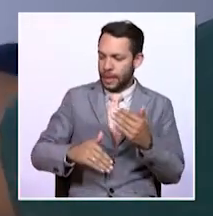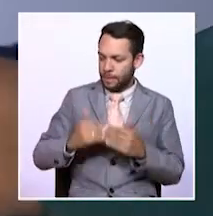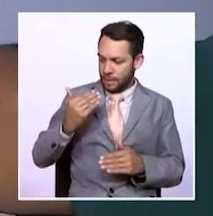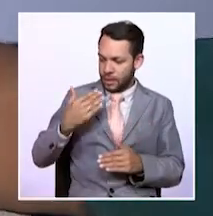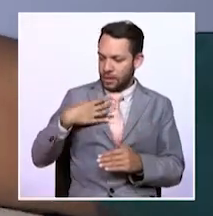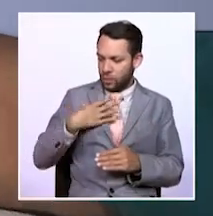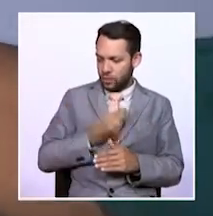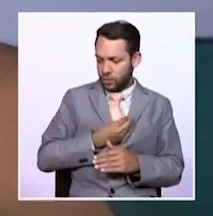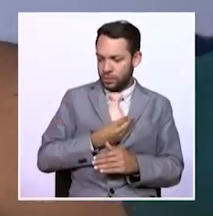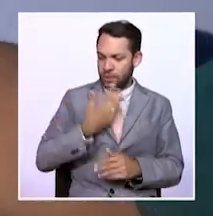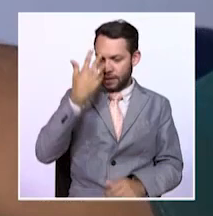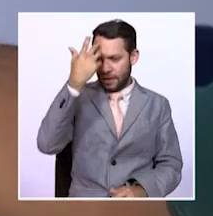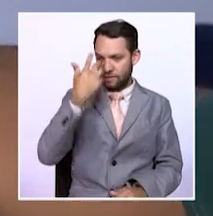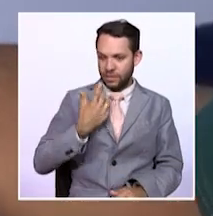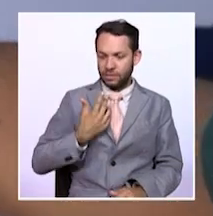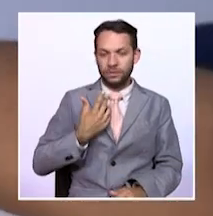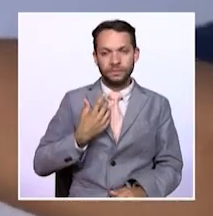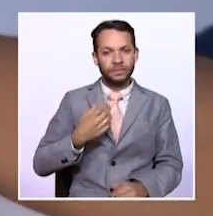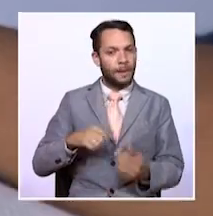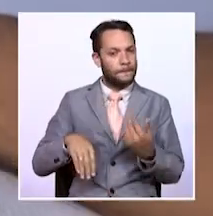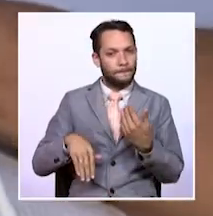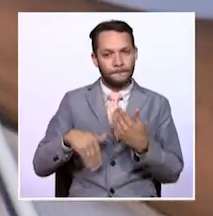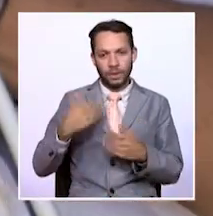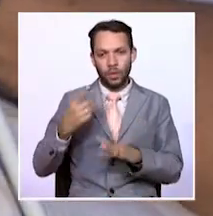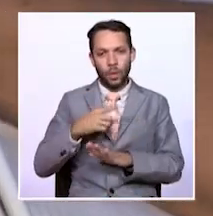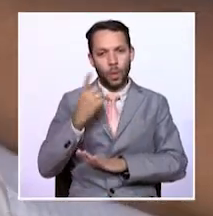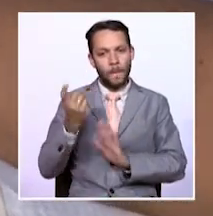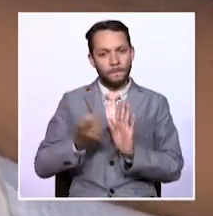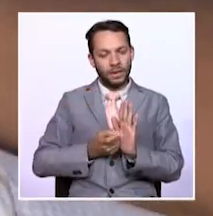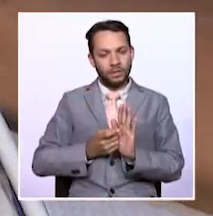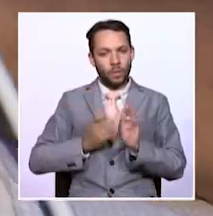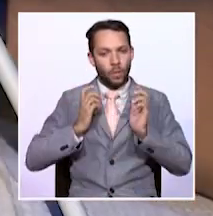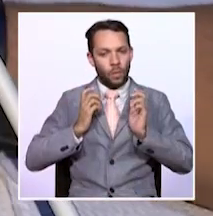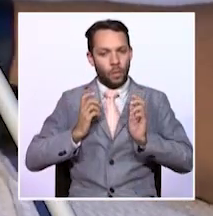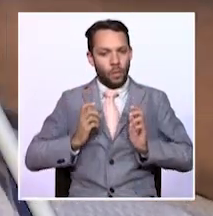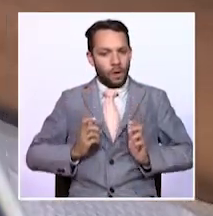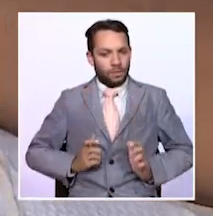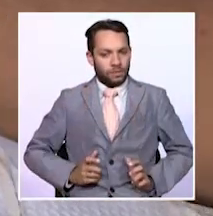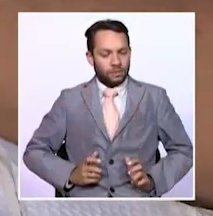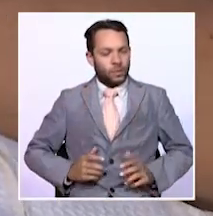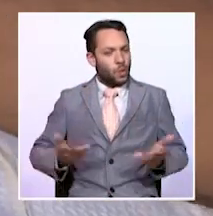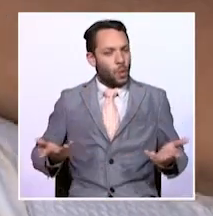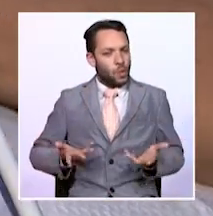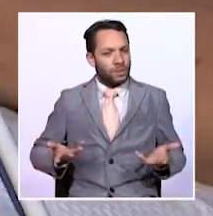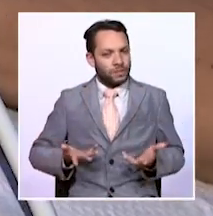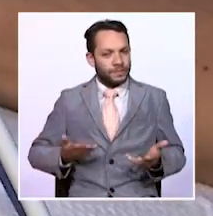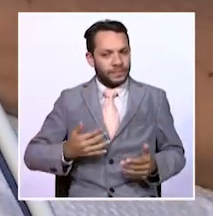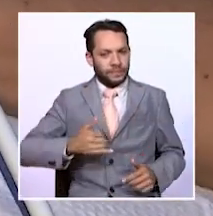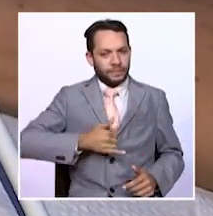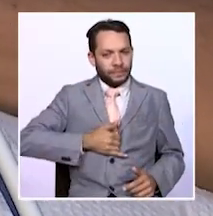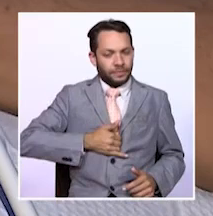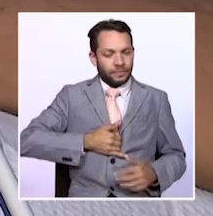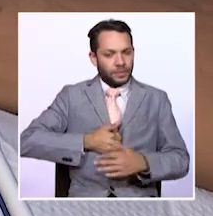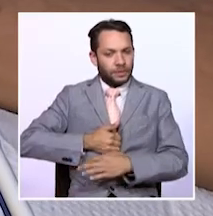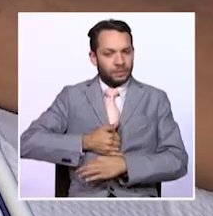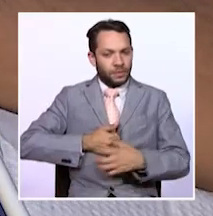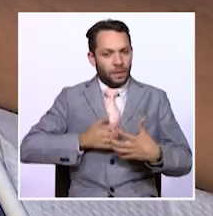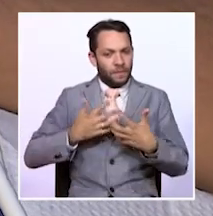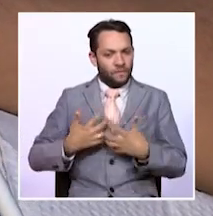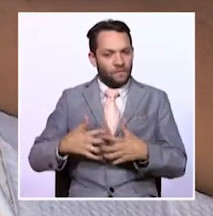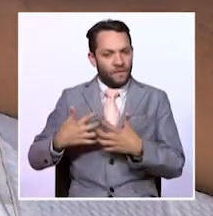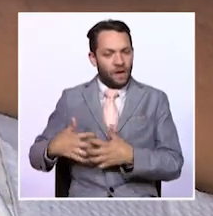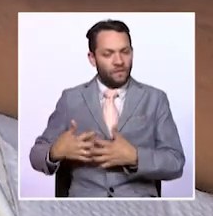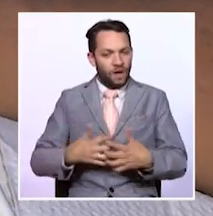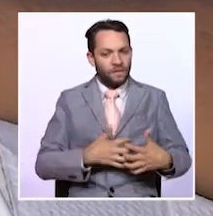en el examen es primero un barrido de toda la parte abdominal. Entonces empezamos a revisar cada uno de los